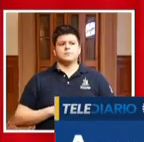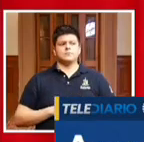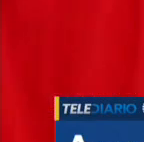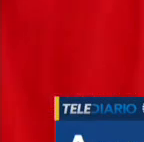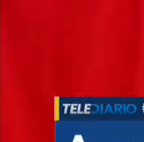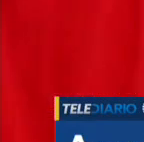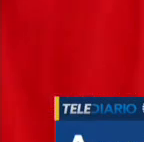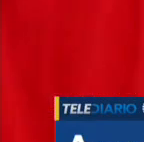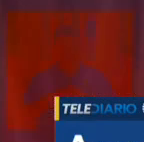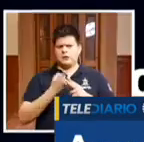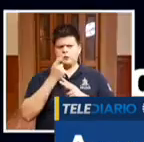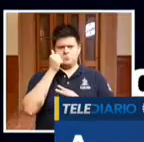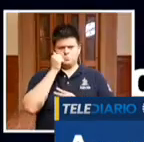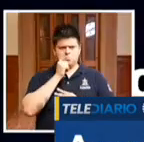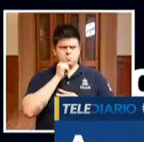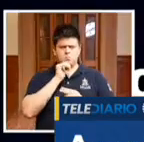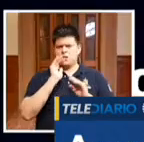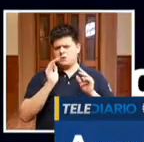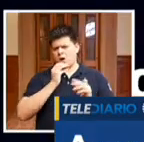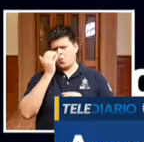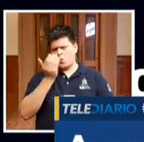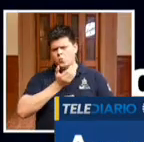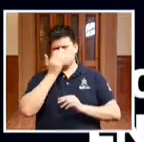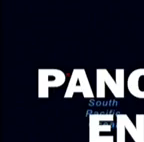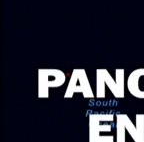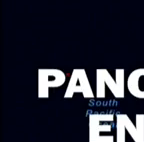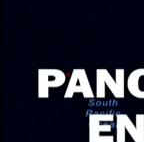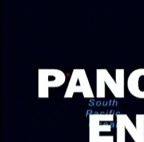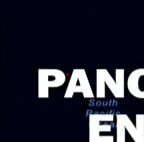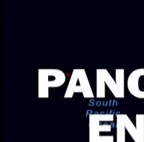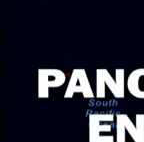Vamos a empezar, como siempre, con el panorama mundial.